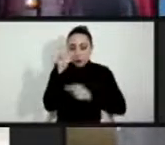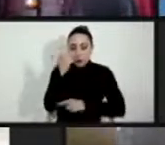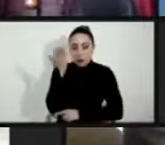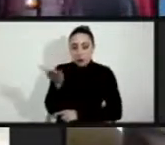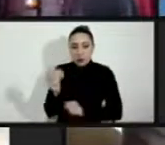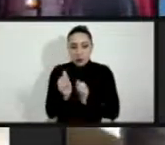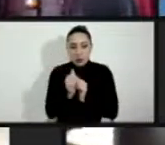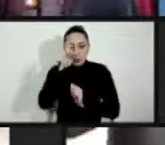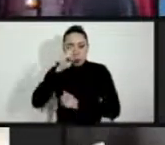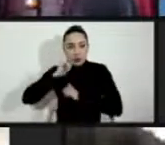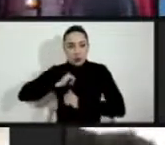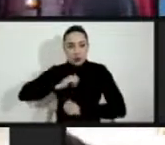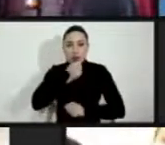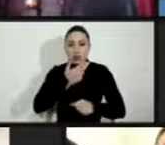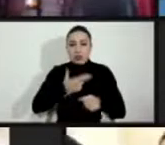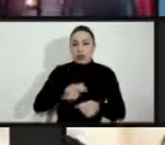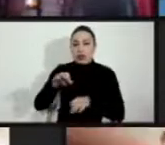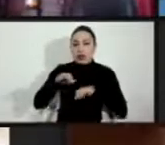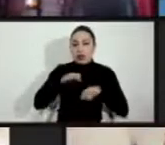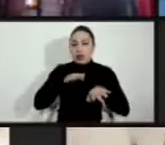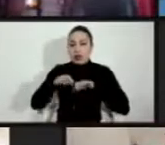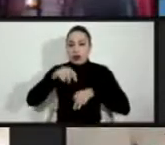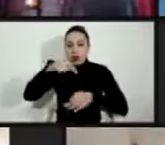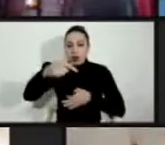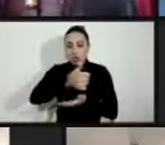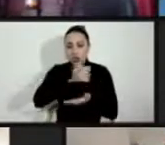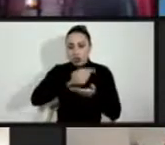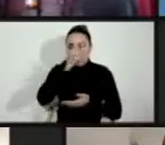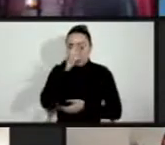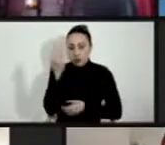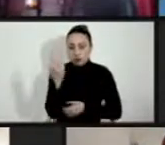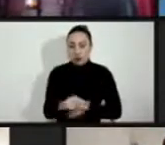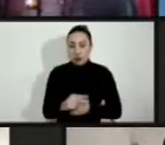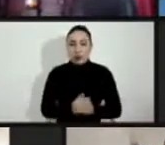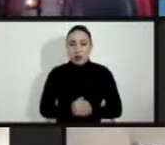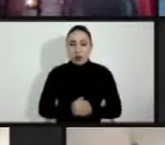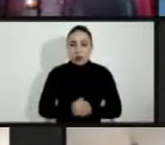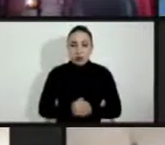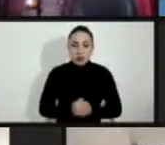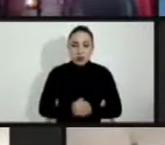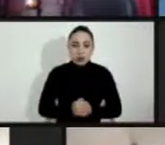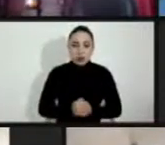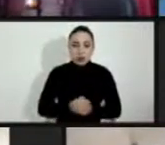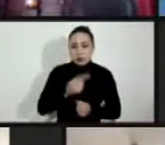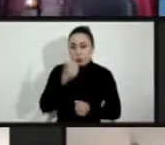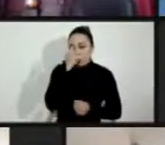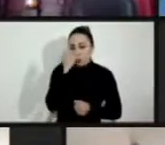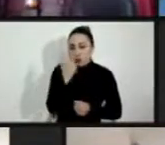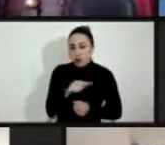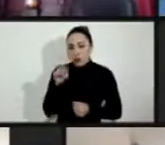Empleo de la Ciudad de México a efecto de que incrementara las acciones